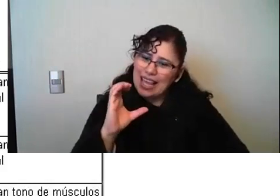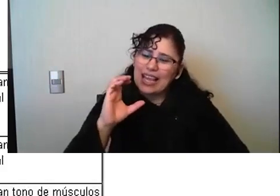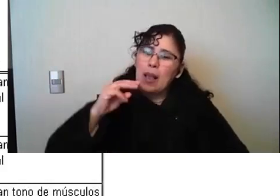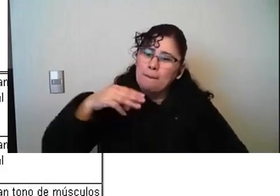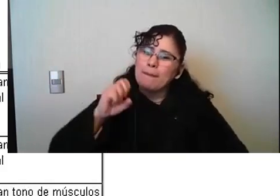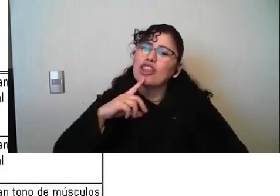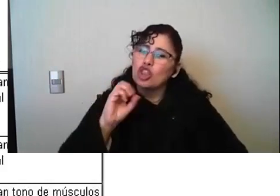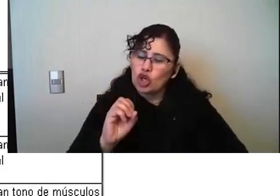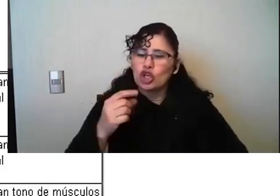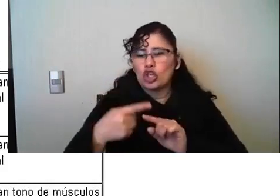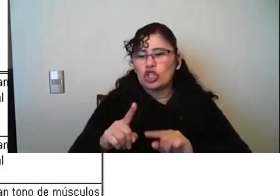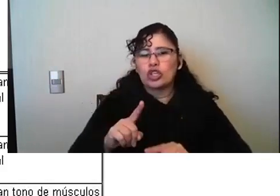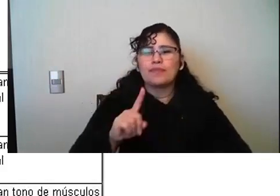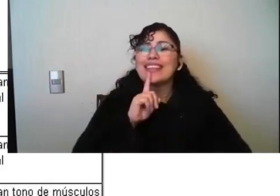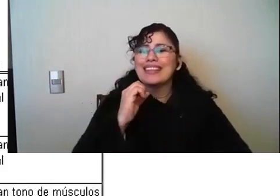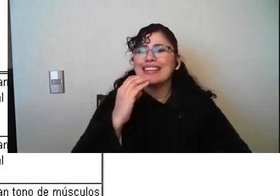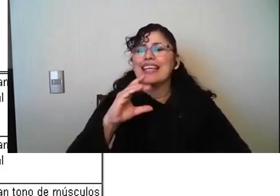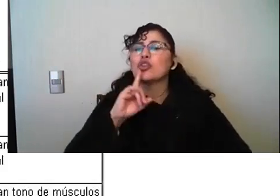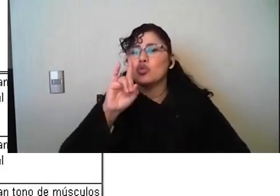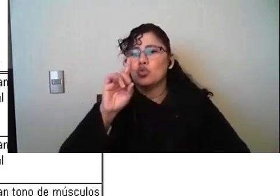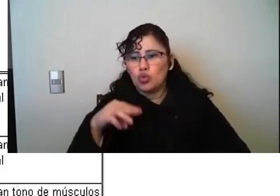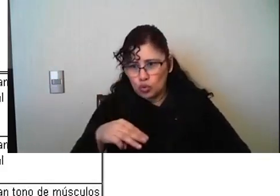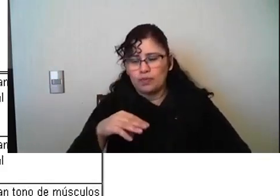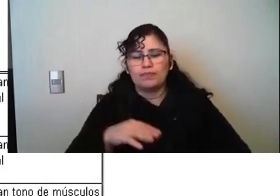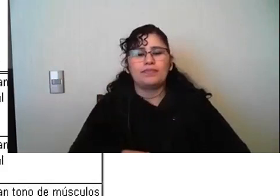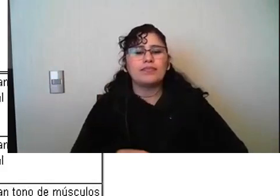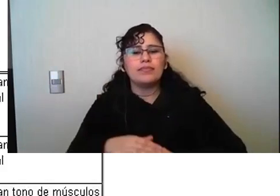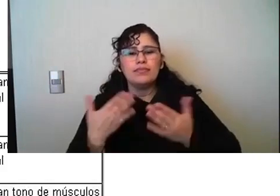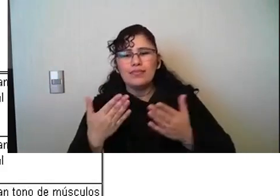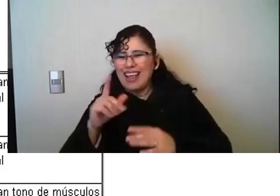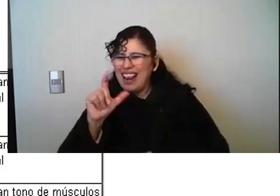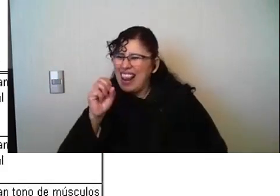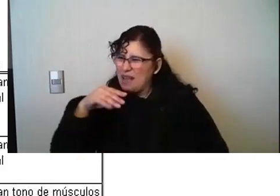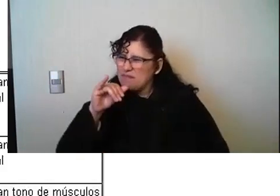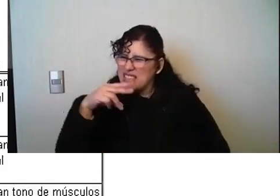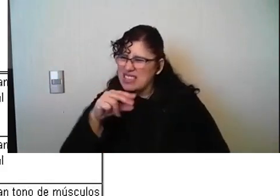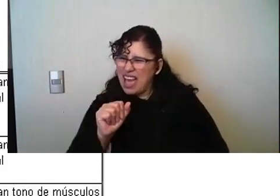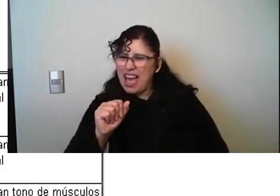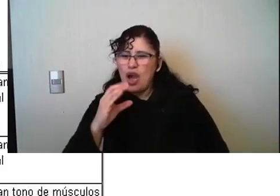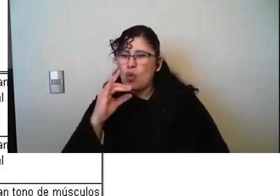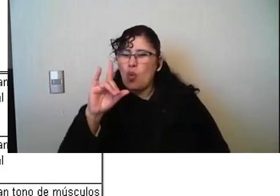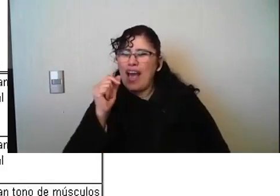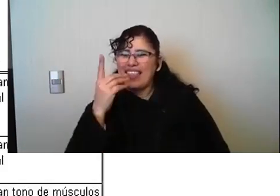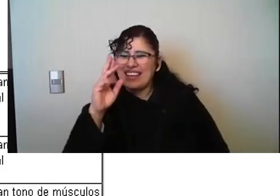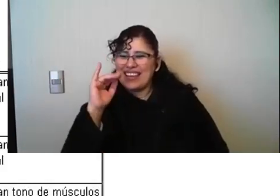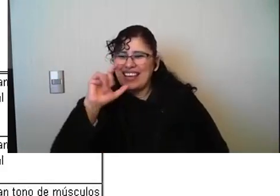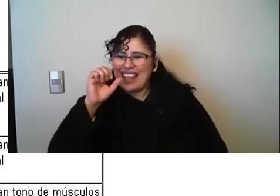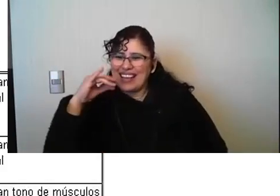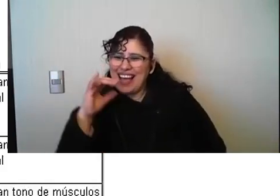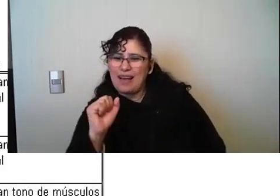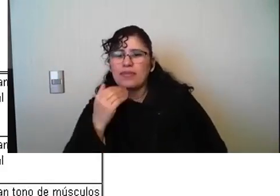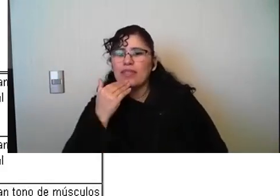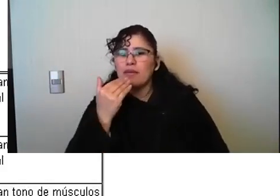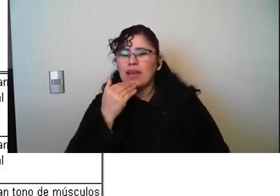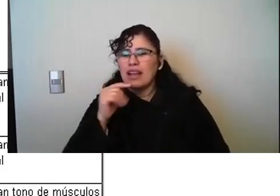lámina cuadrigémea. Núcleo rojo y tectum hacia la corteza. ¿Qué información lleva? Información del encéfalo asociado